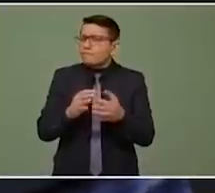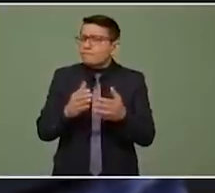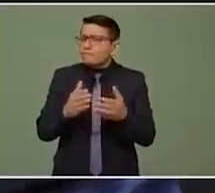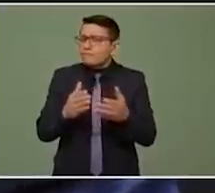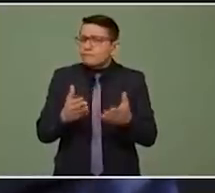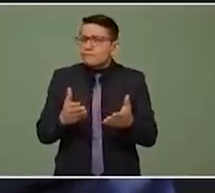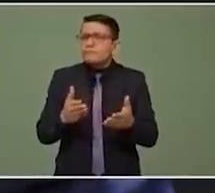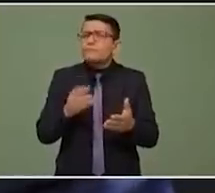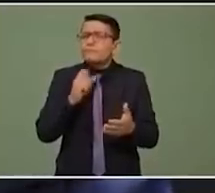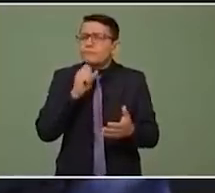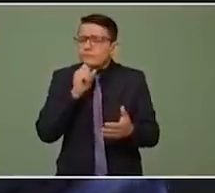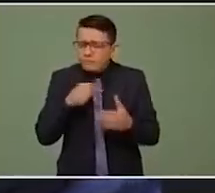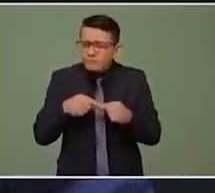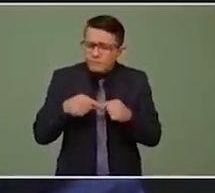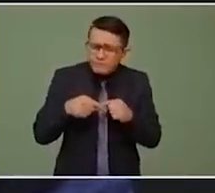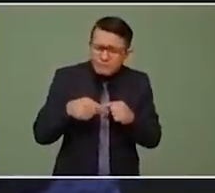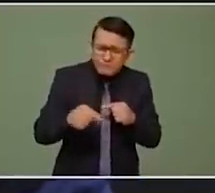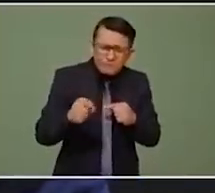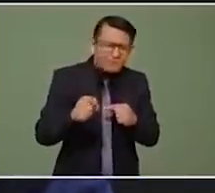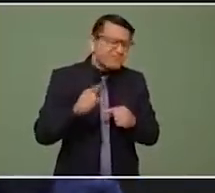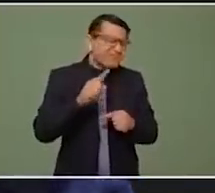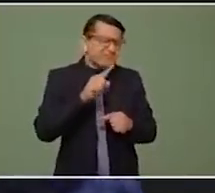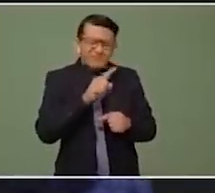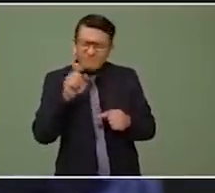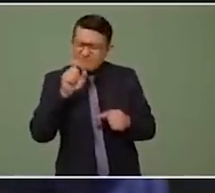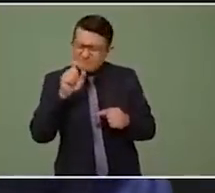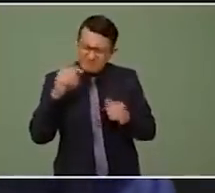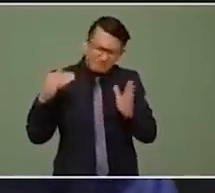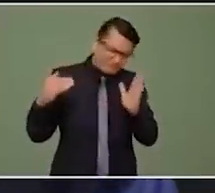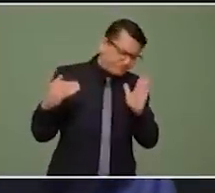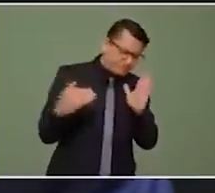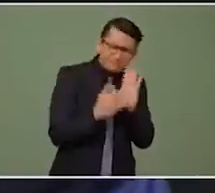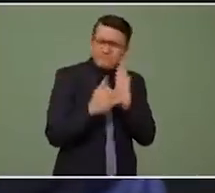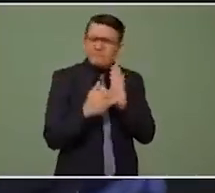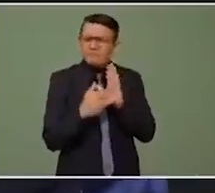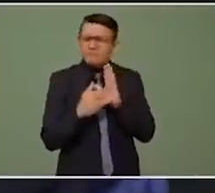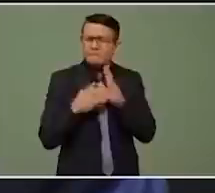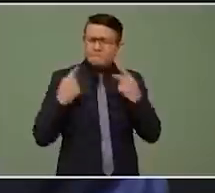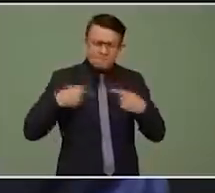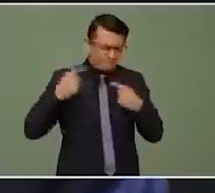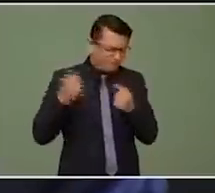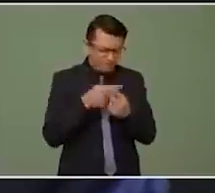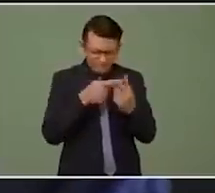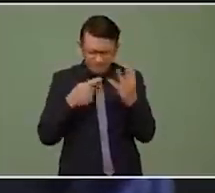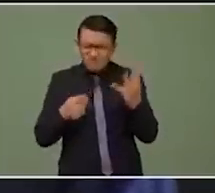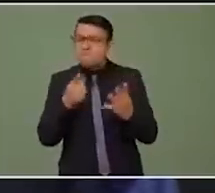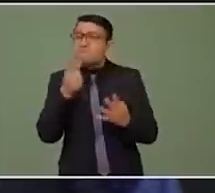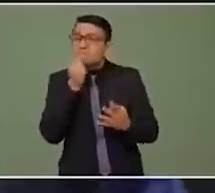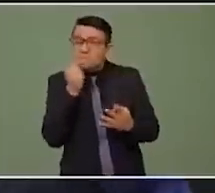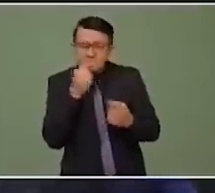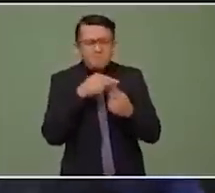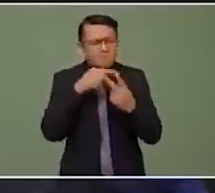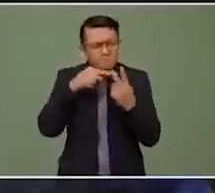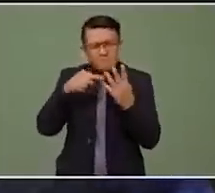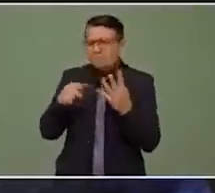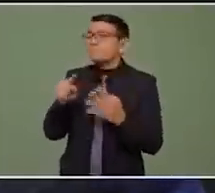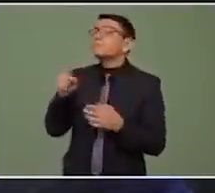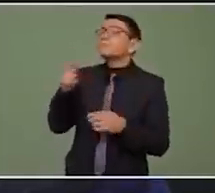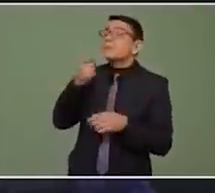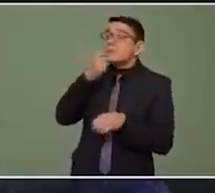tiene 220 mil elementos la secretaria de marina tiene